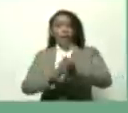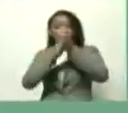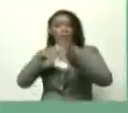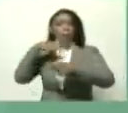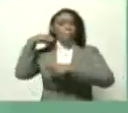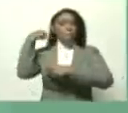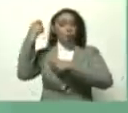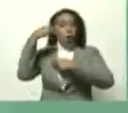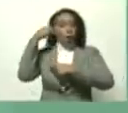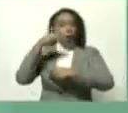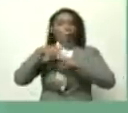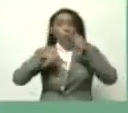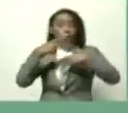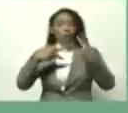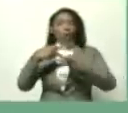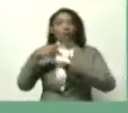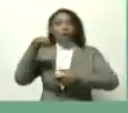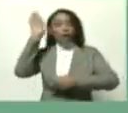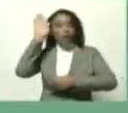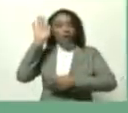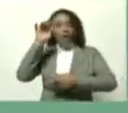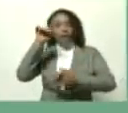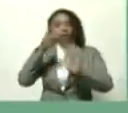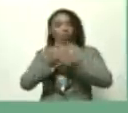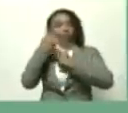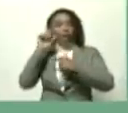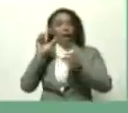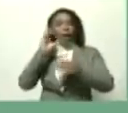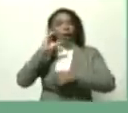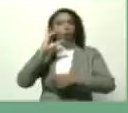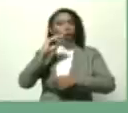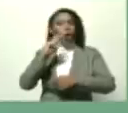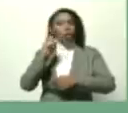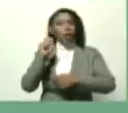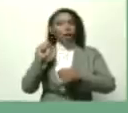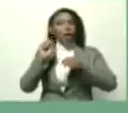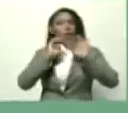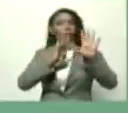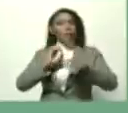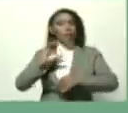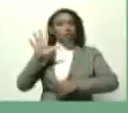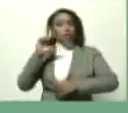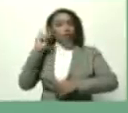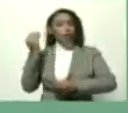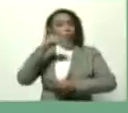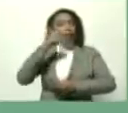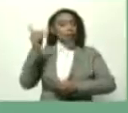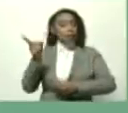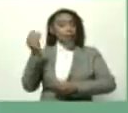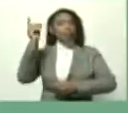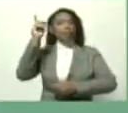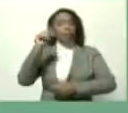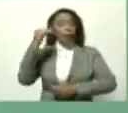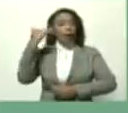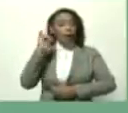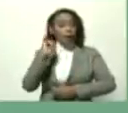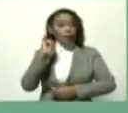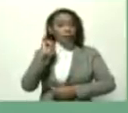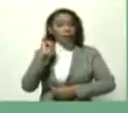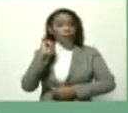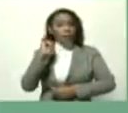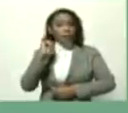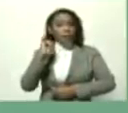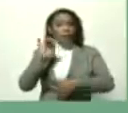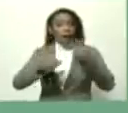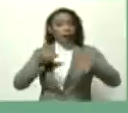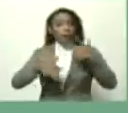sociales de izquierdas en La Vega y en la Cota 905, que además también perpetraban